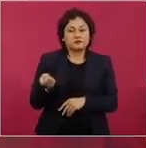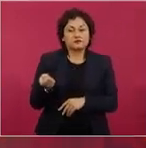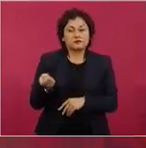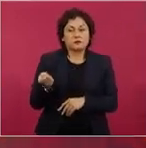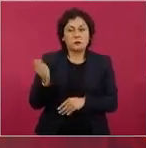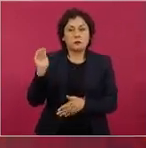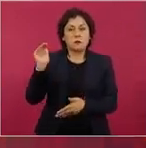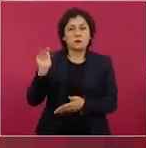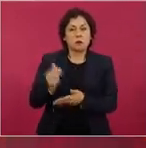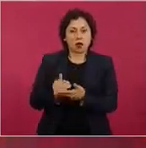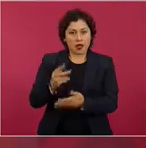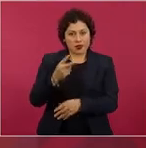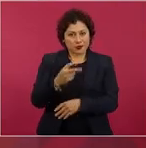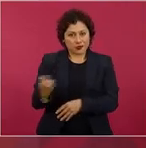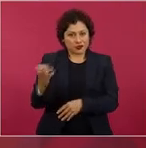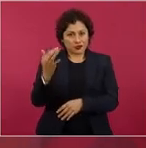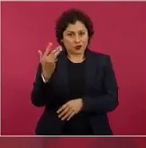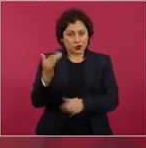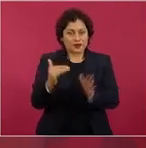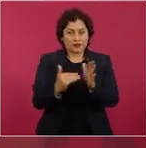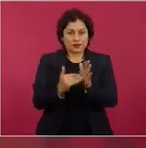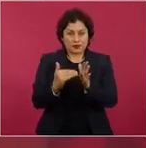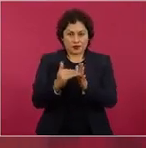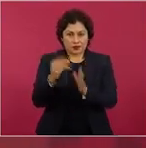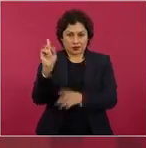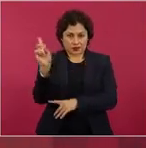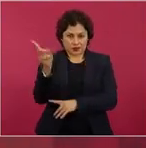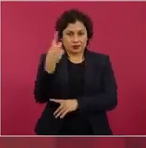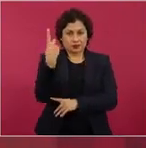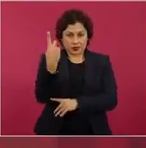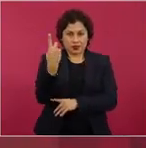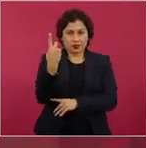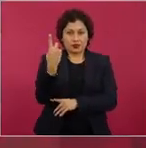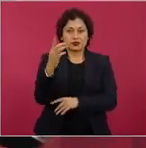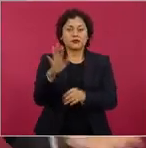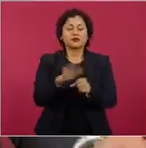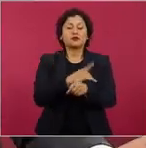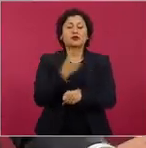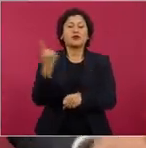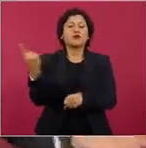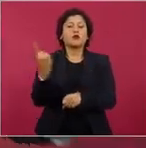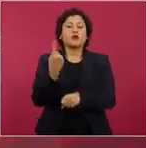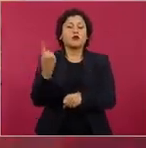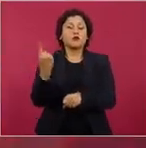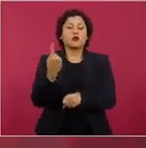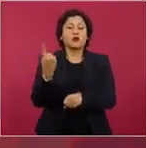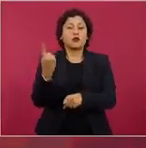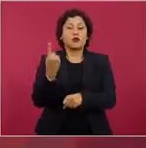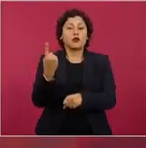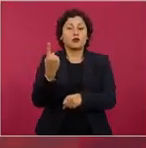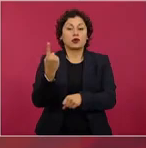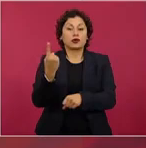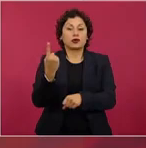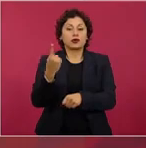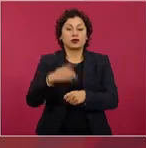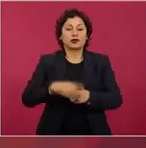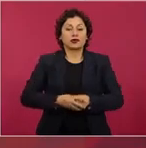a 250 millones de dólares, porque se le sumó todo